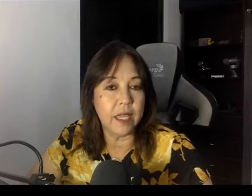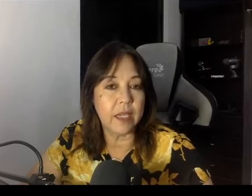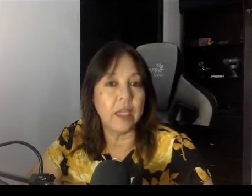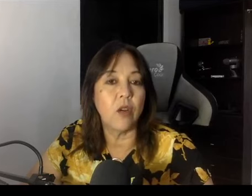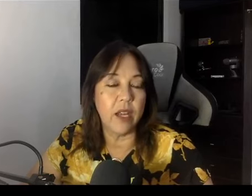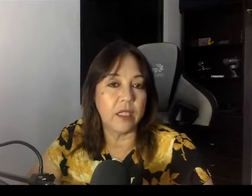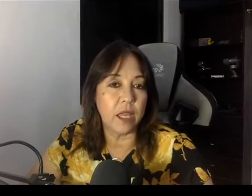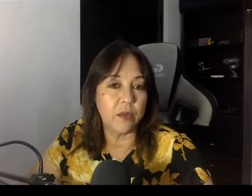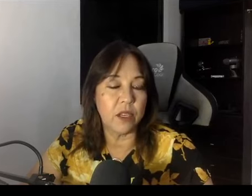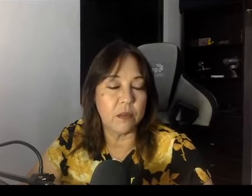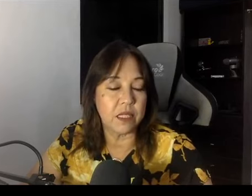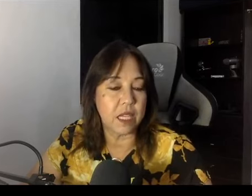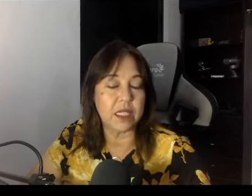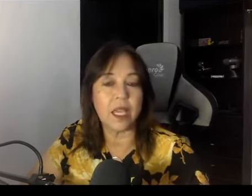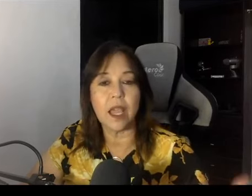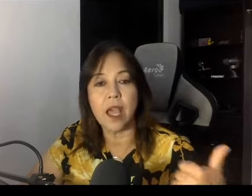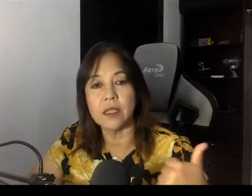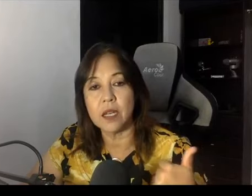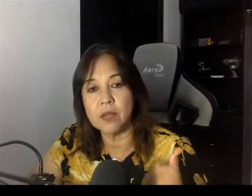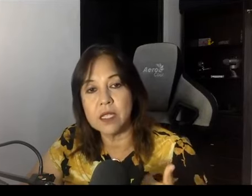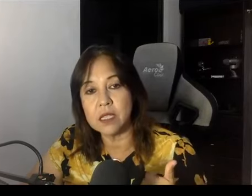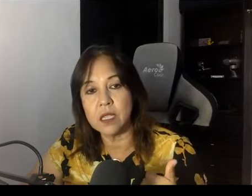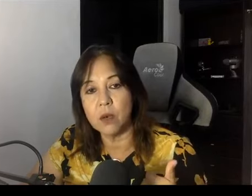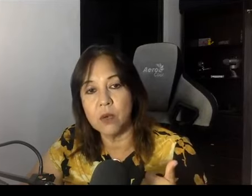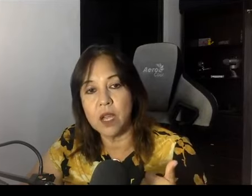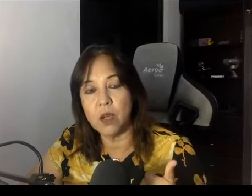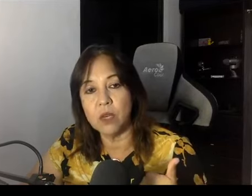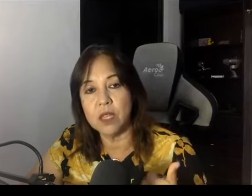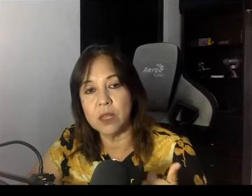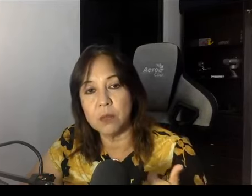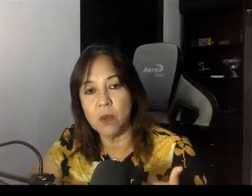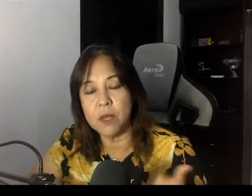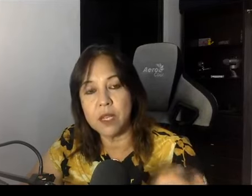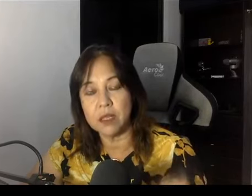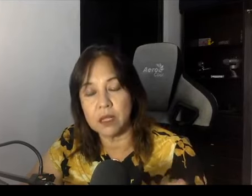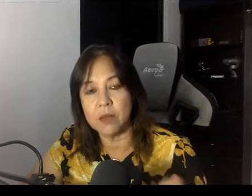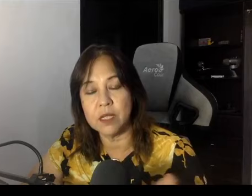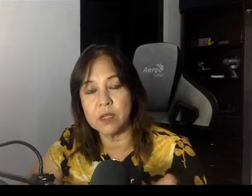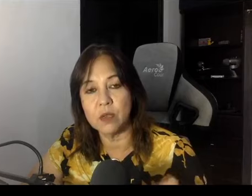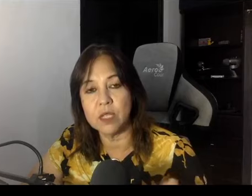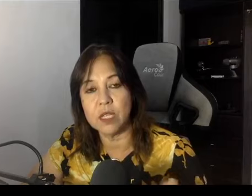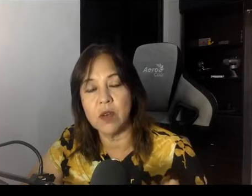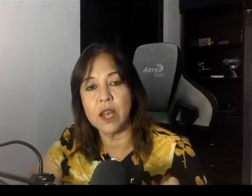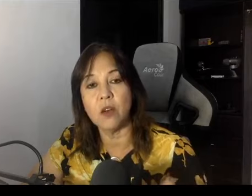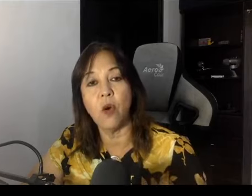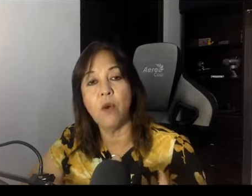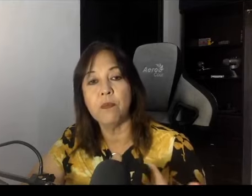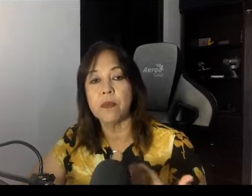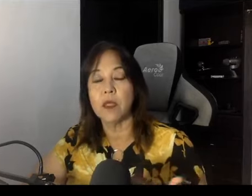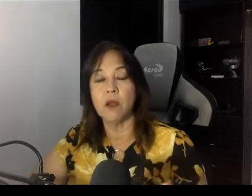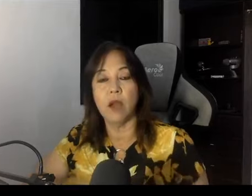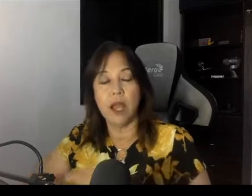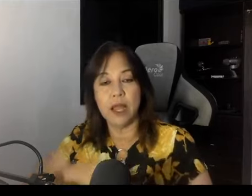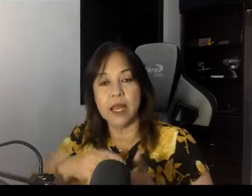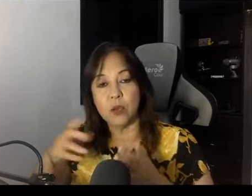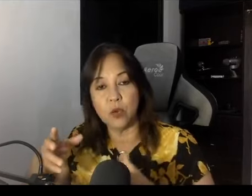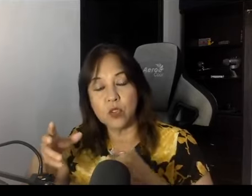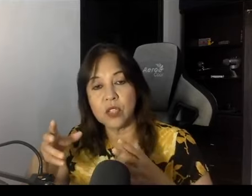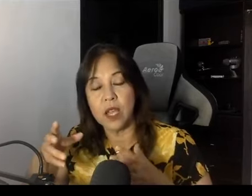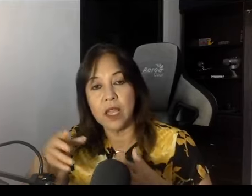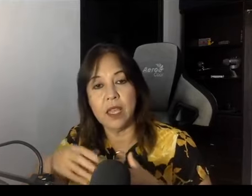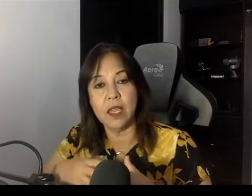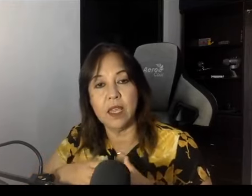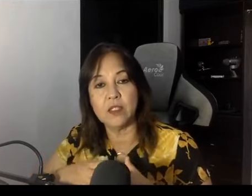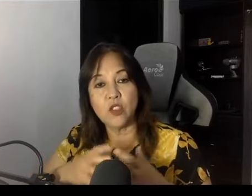tienen que recolectar firmas, ya sea a través de una unidad móvil, a través de un celular, o en